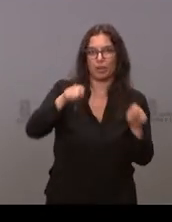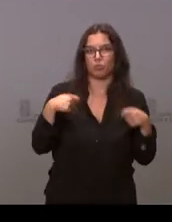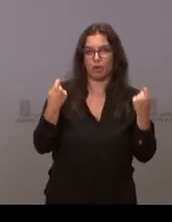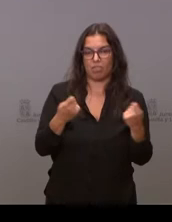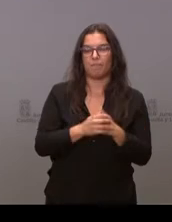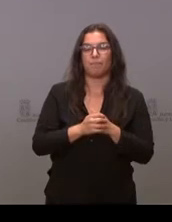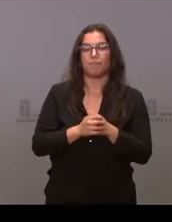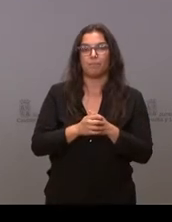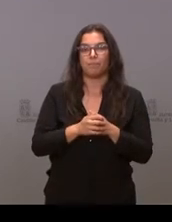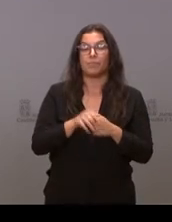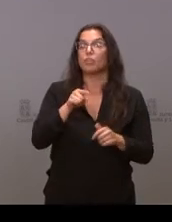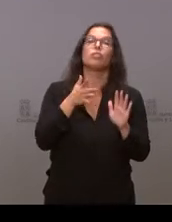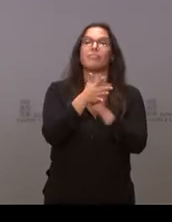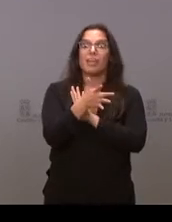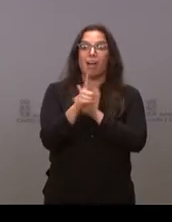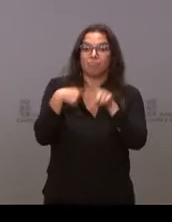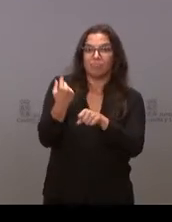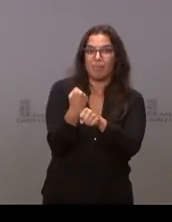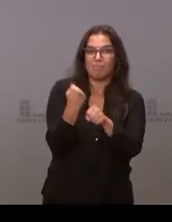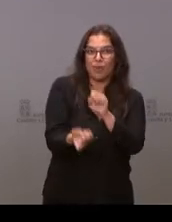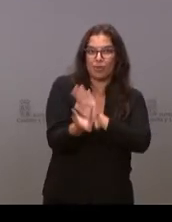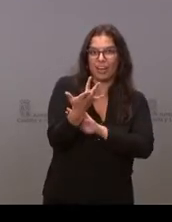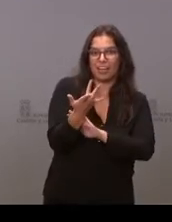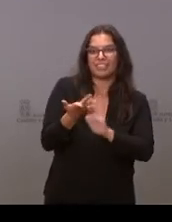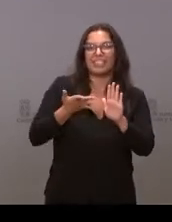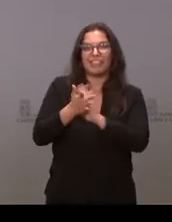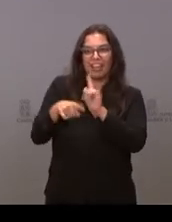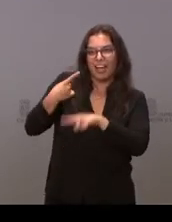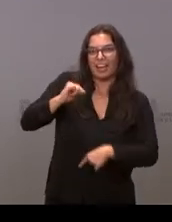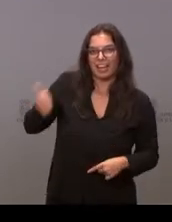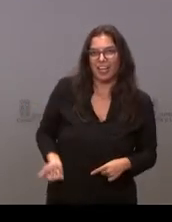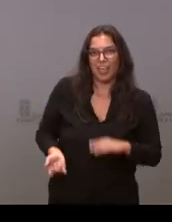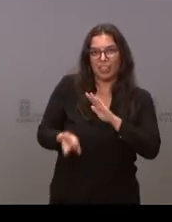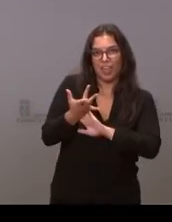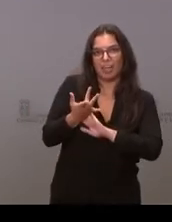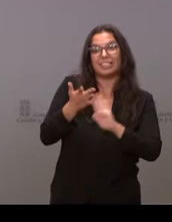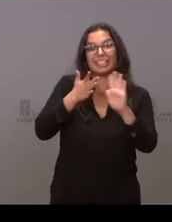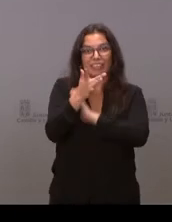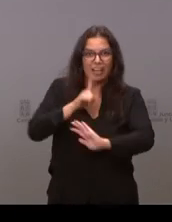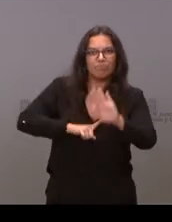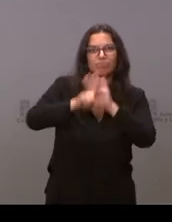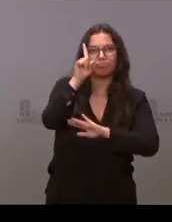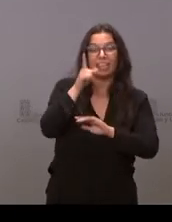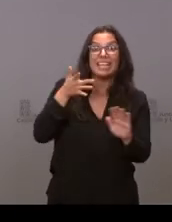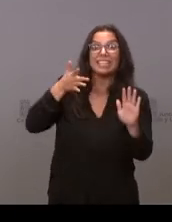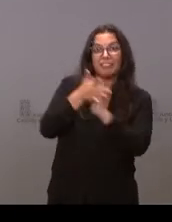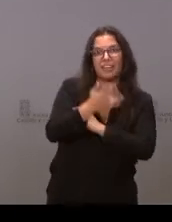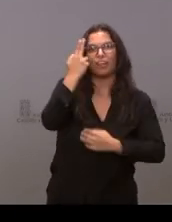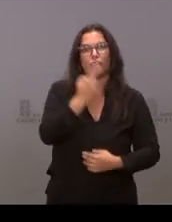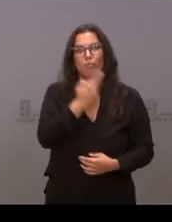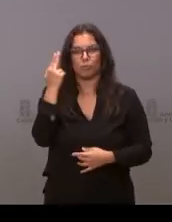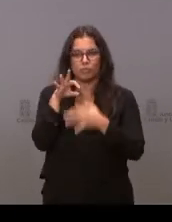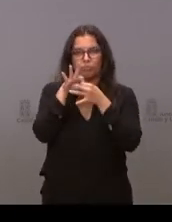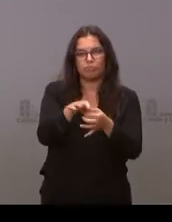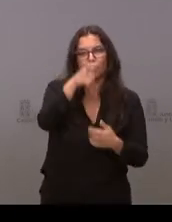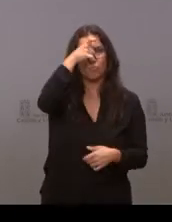Y eso significa empleo, significa riqueza, significa desarrollo, significa compromiso con nuestro mundo